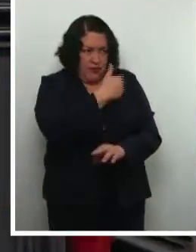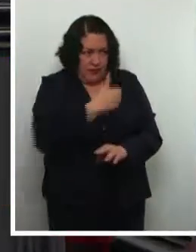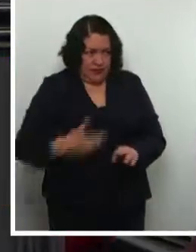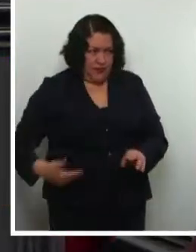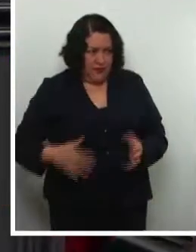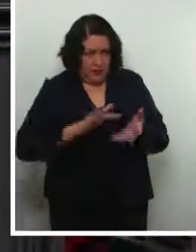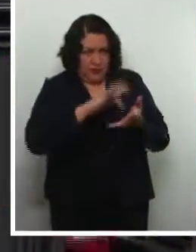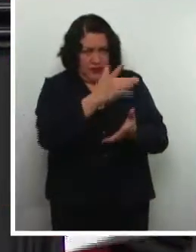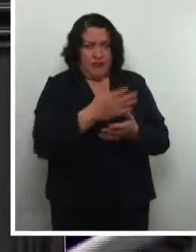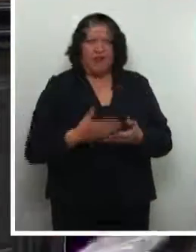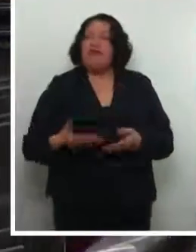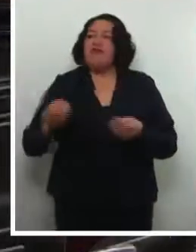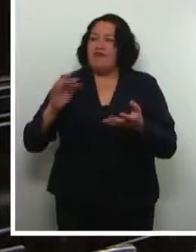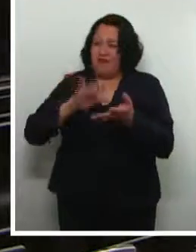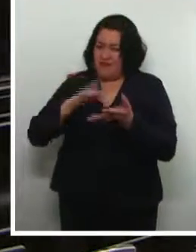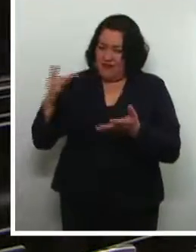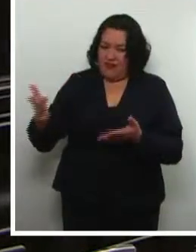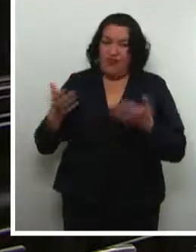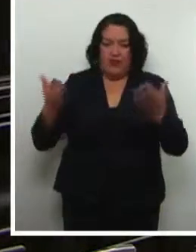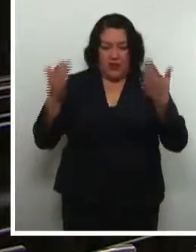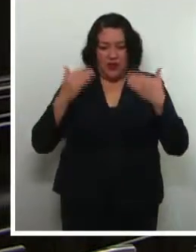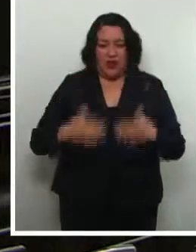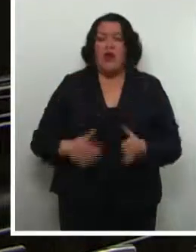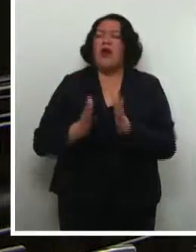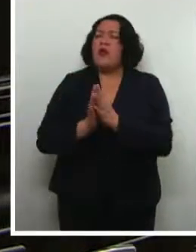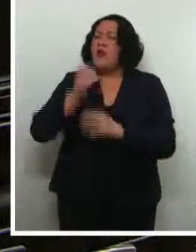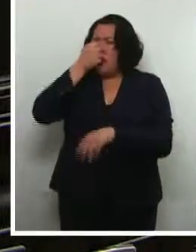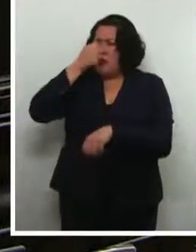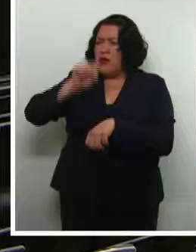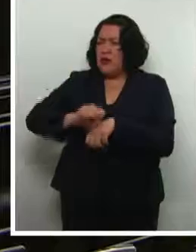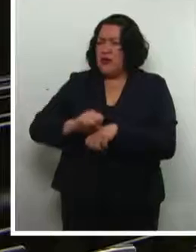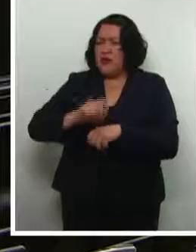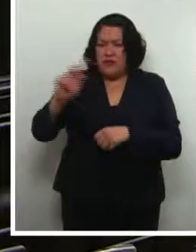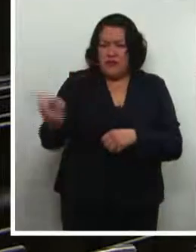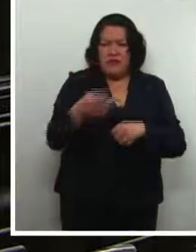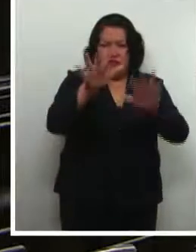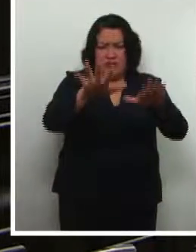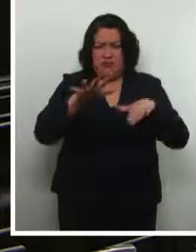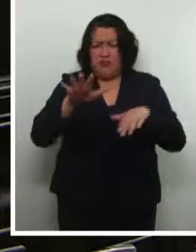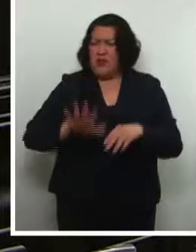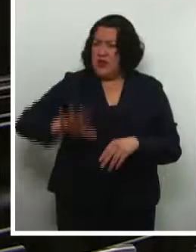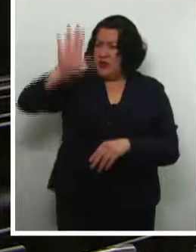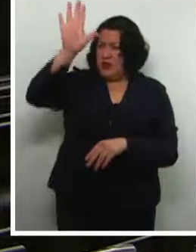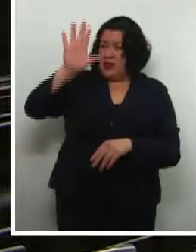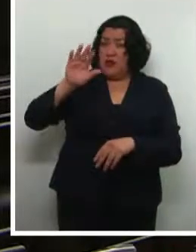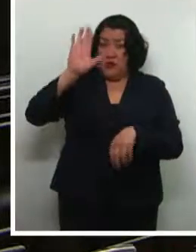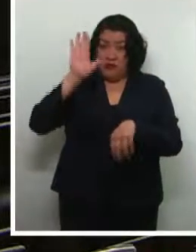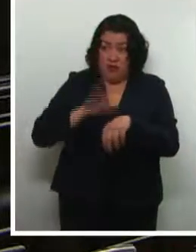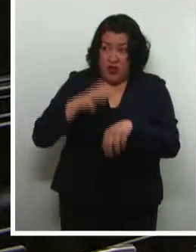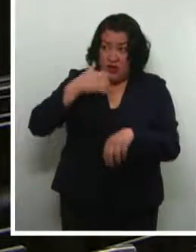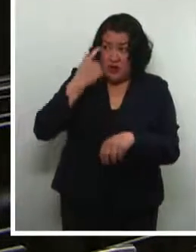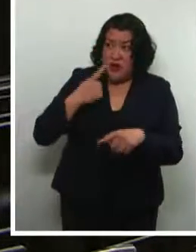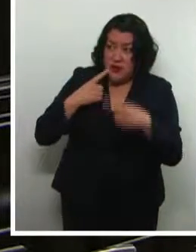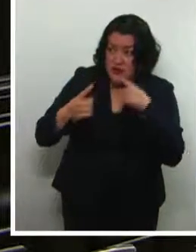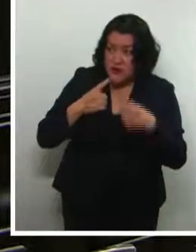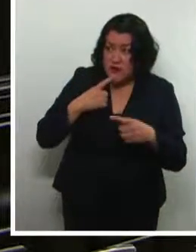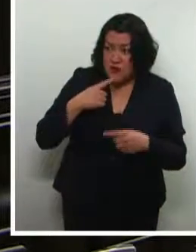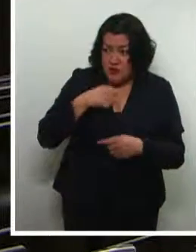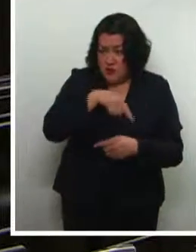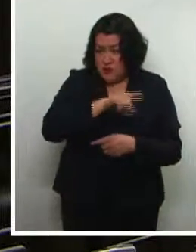Diputado Altamirano Dimas. Consulte a la Secretaría de la Asamblea en votación económica si se admite la reserva a